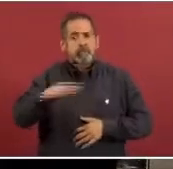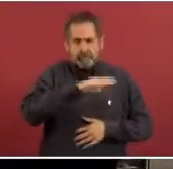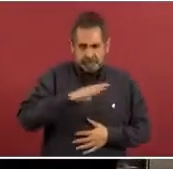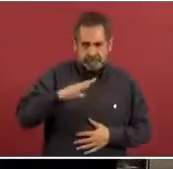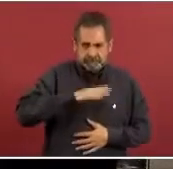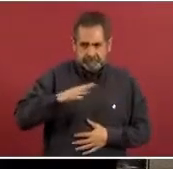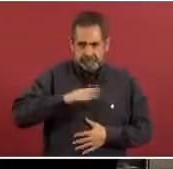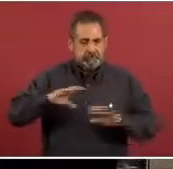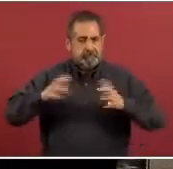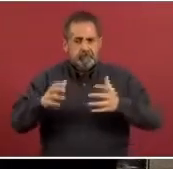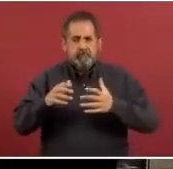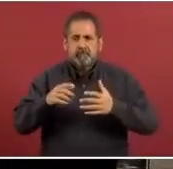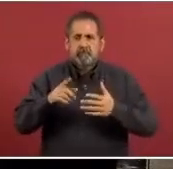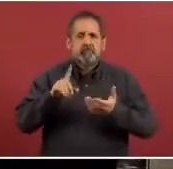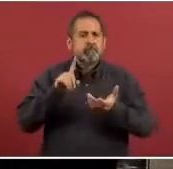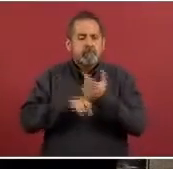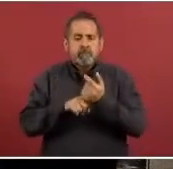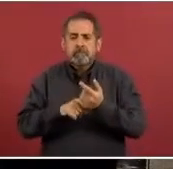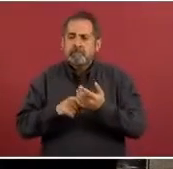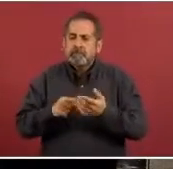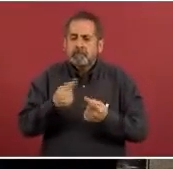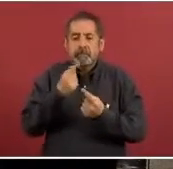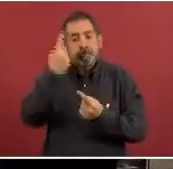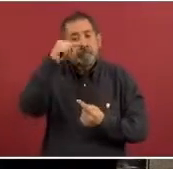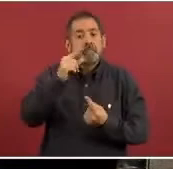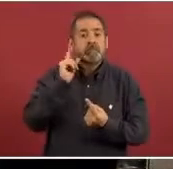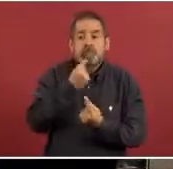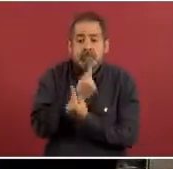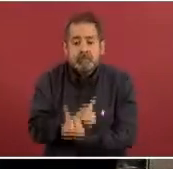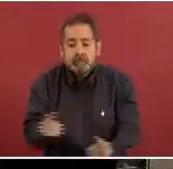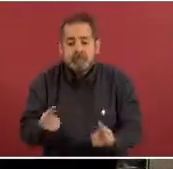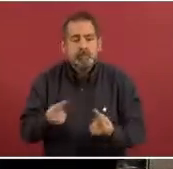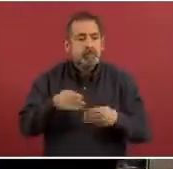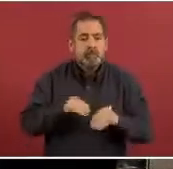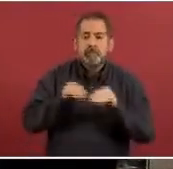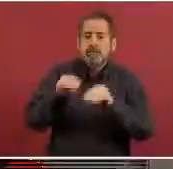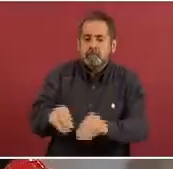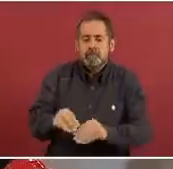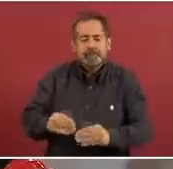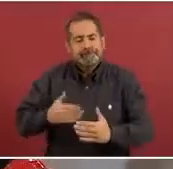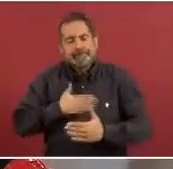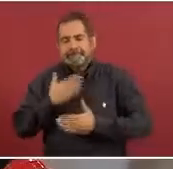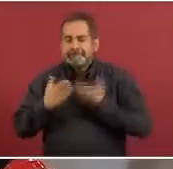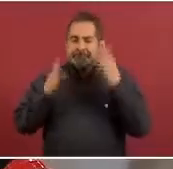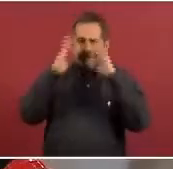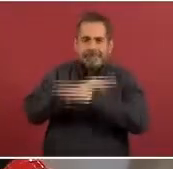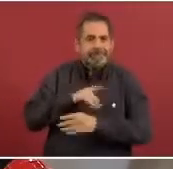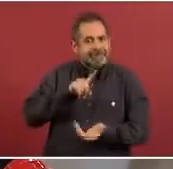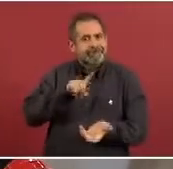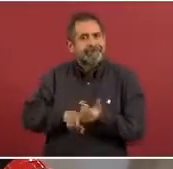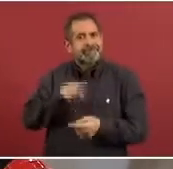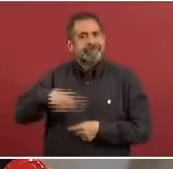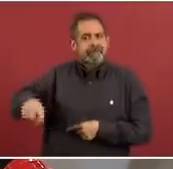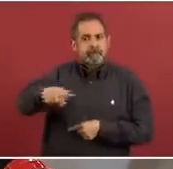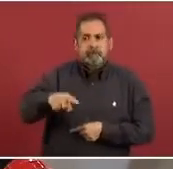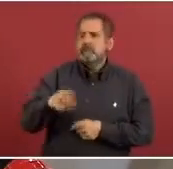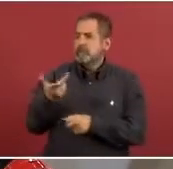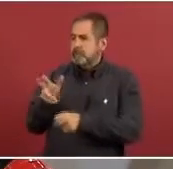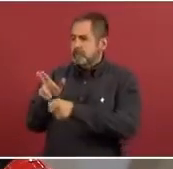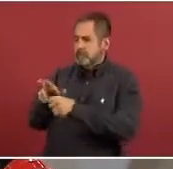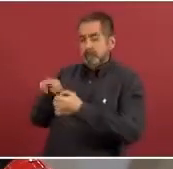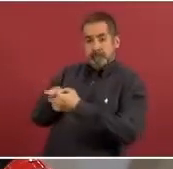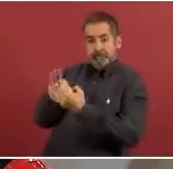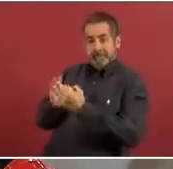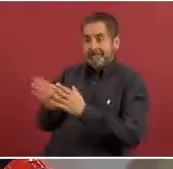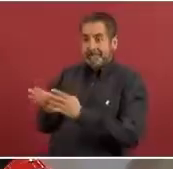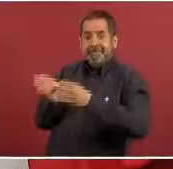con centros de entretenimiento infantil. Estos son espacios lúdicos que están instalados en las unidades de salud y son